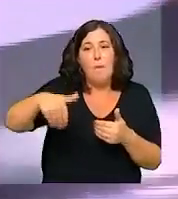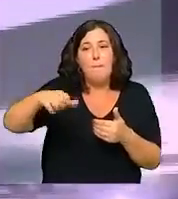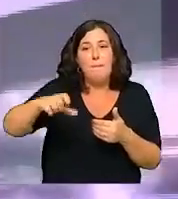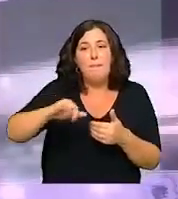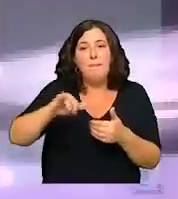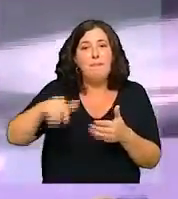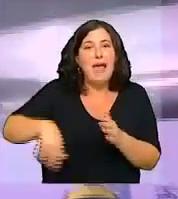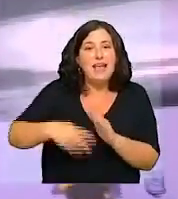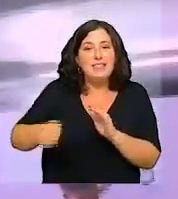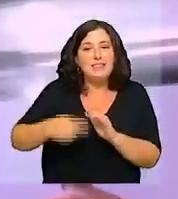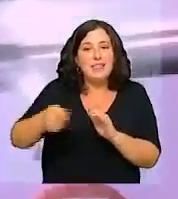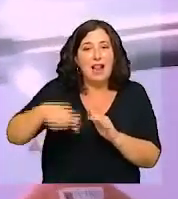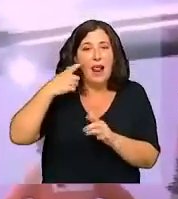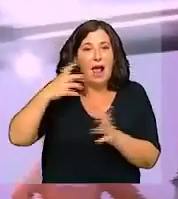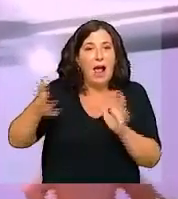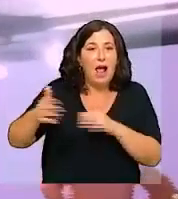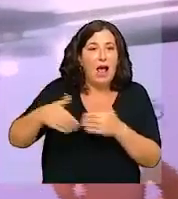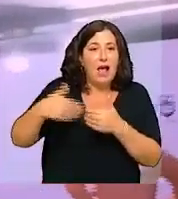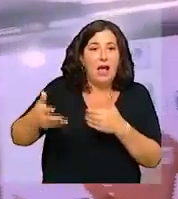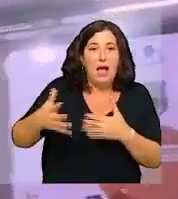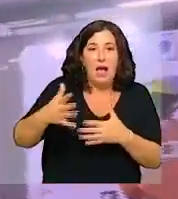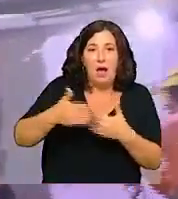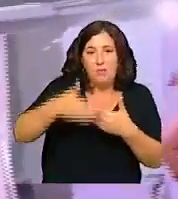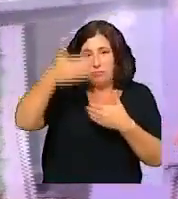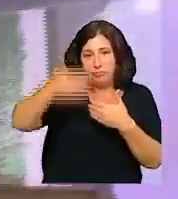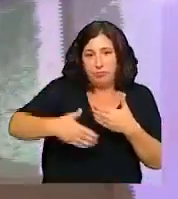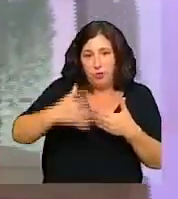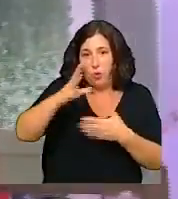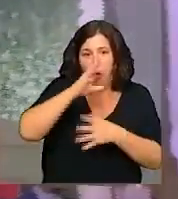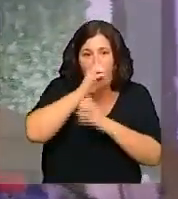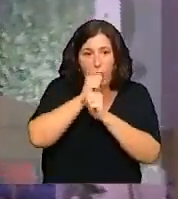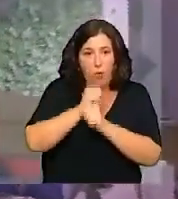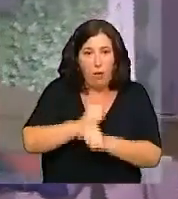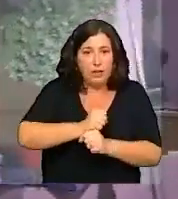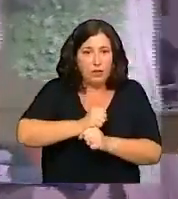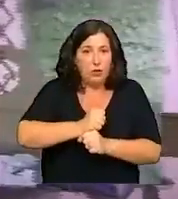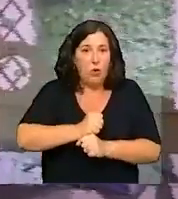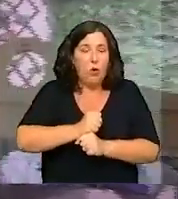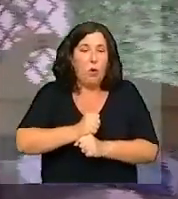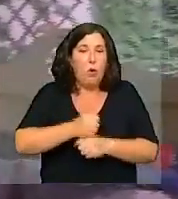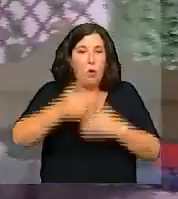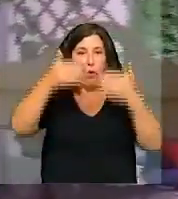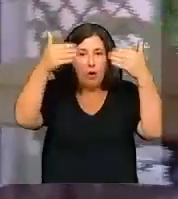muro lindero no aguantó la presión, se infló el muro